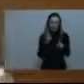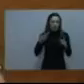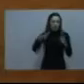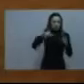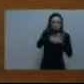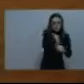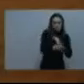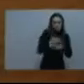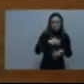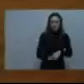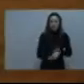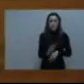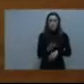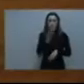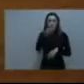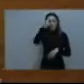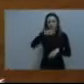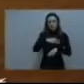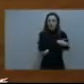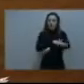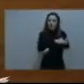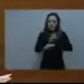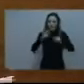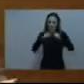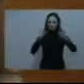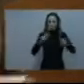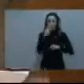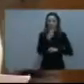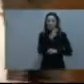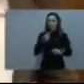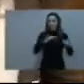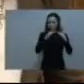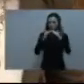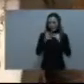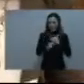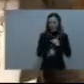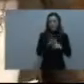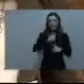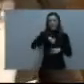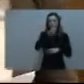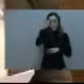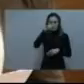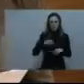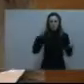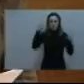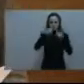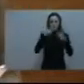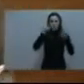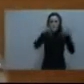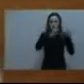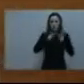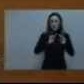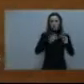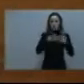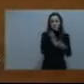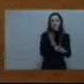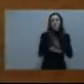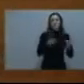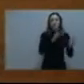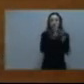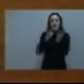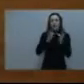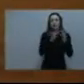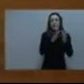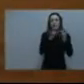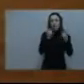Gobierno regional se compromete con la igualdad. Y sabemos que entre sus objetivos educativos está el potenciar las relaciones entre